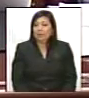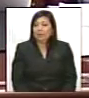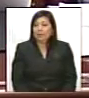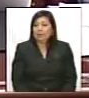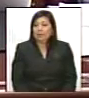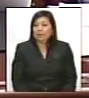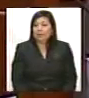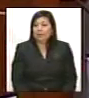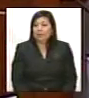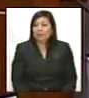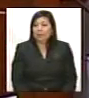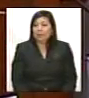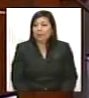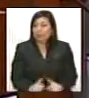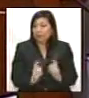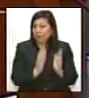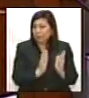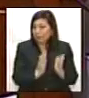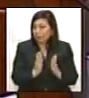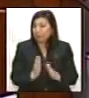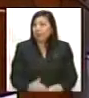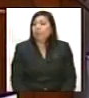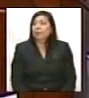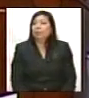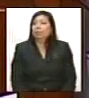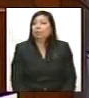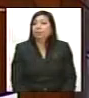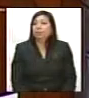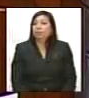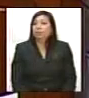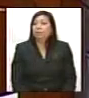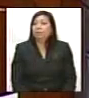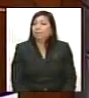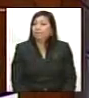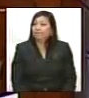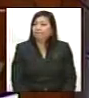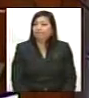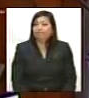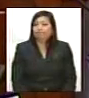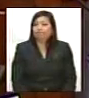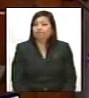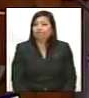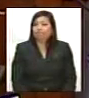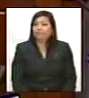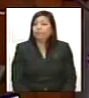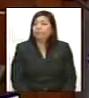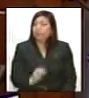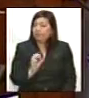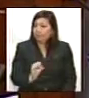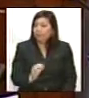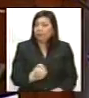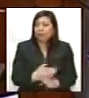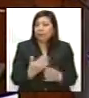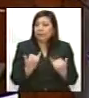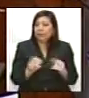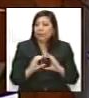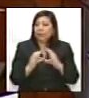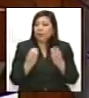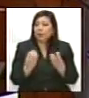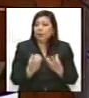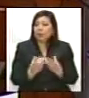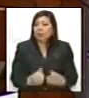sólo por una cuestión de orden presidenta por guardar pero guardar las formas en este congreso